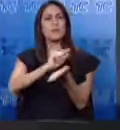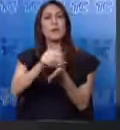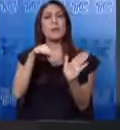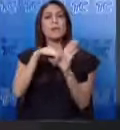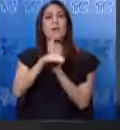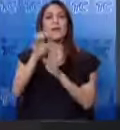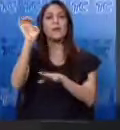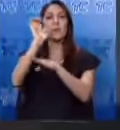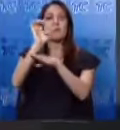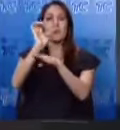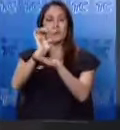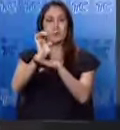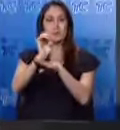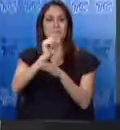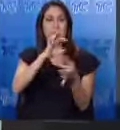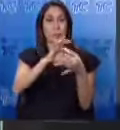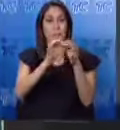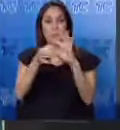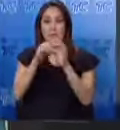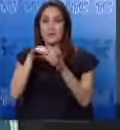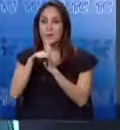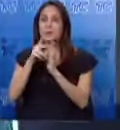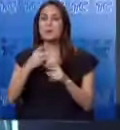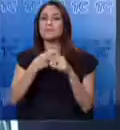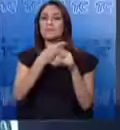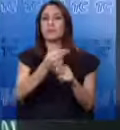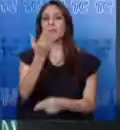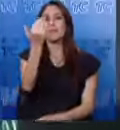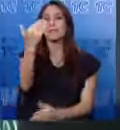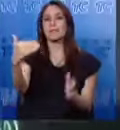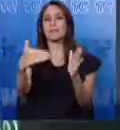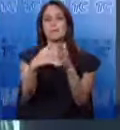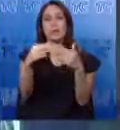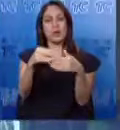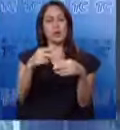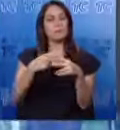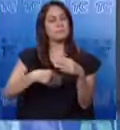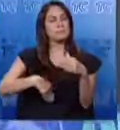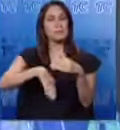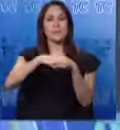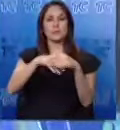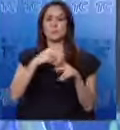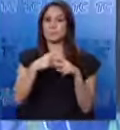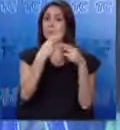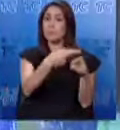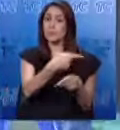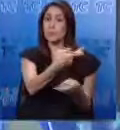Ecuador, mediante cooperativas, hasta 15 mil dólares de capital semilla,